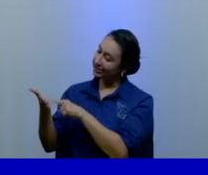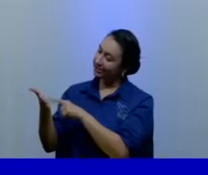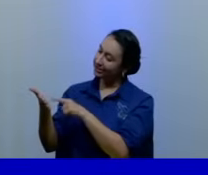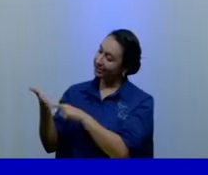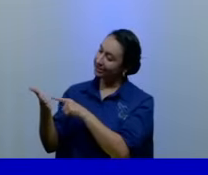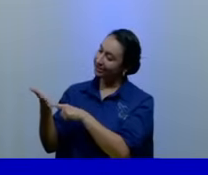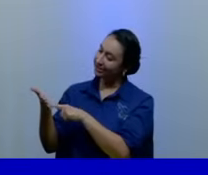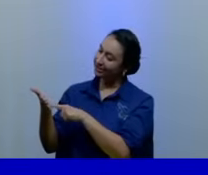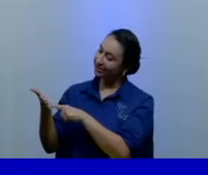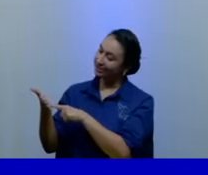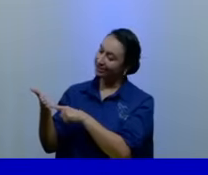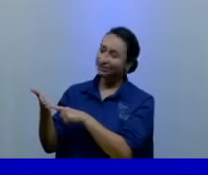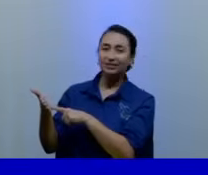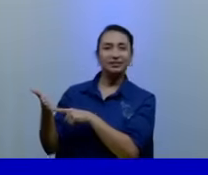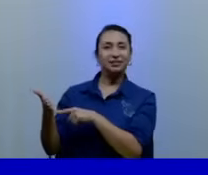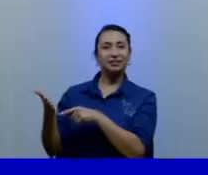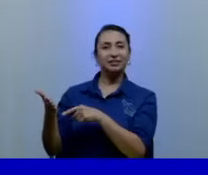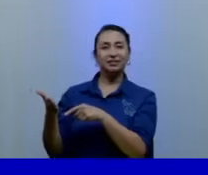las analizamos